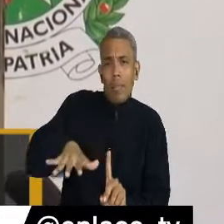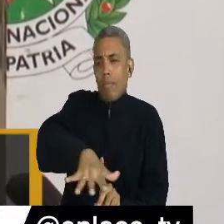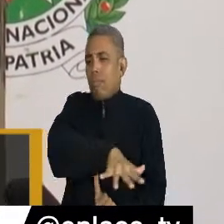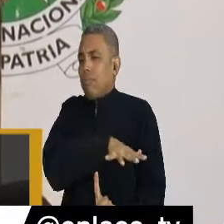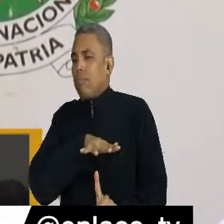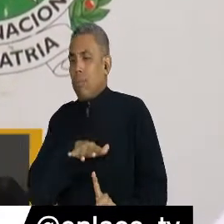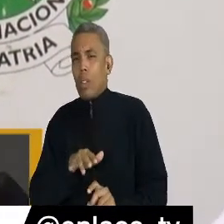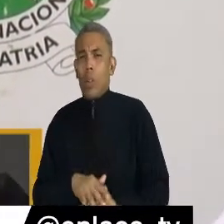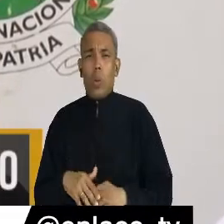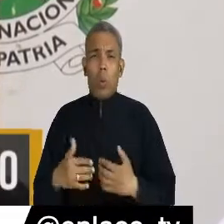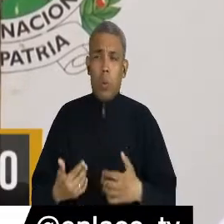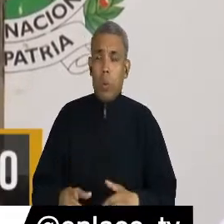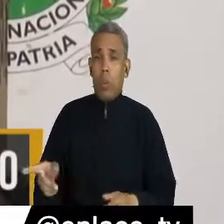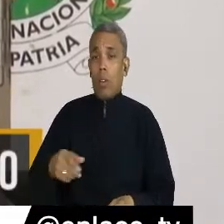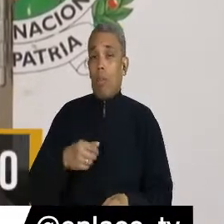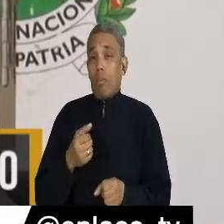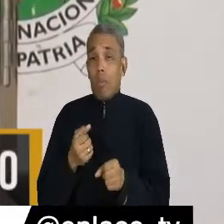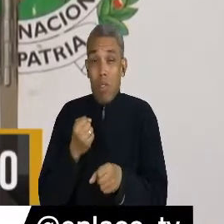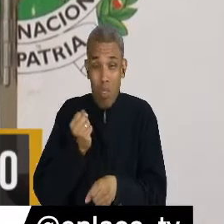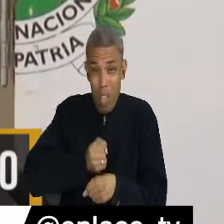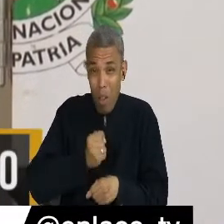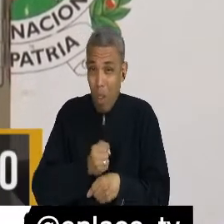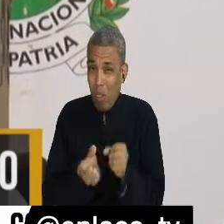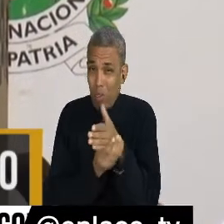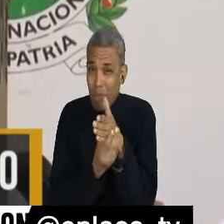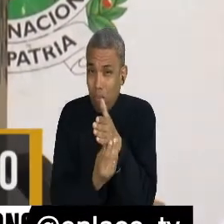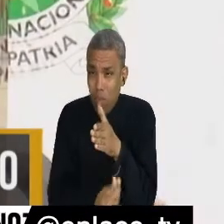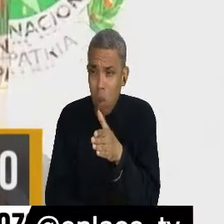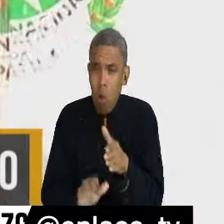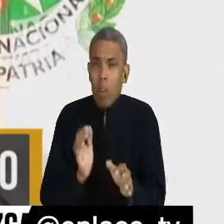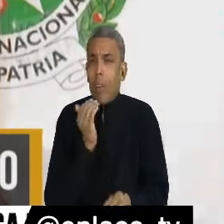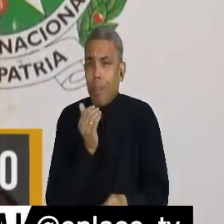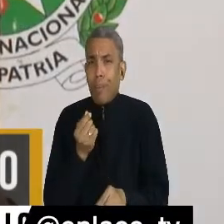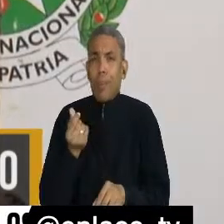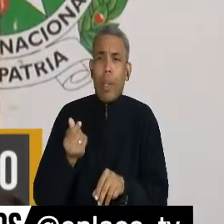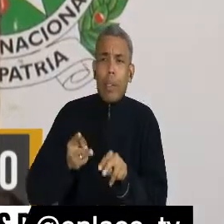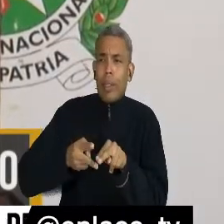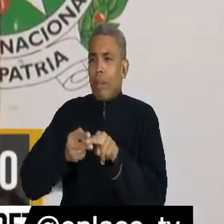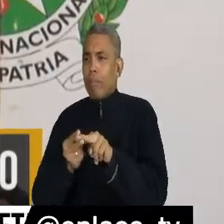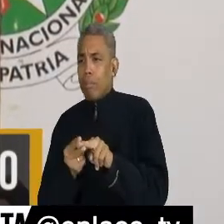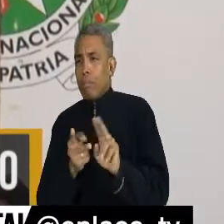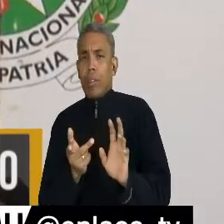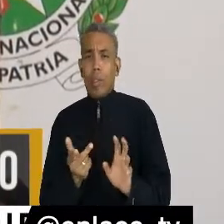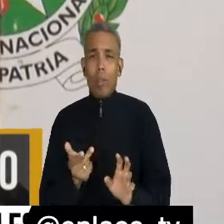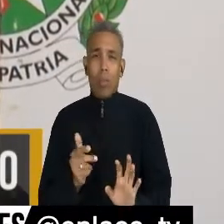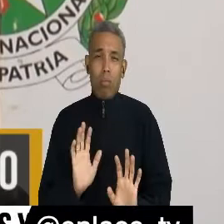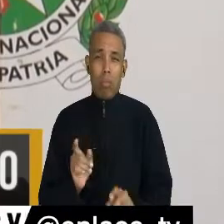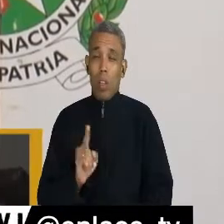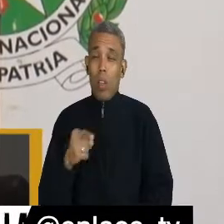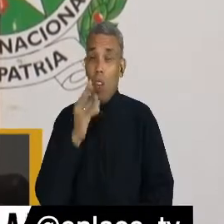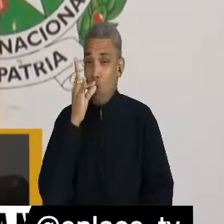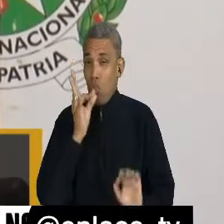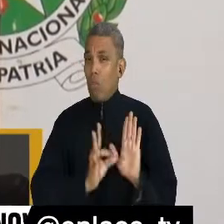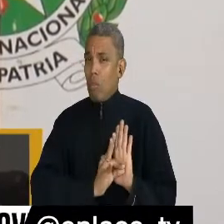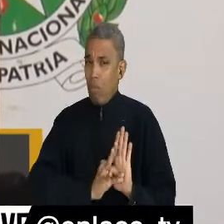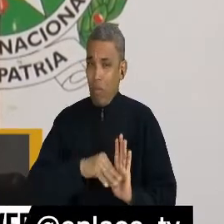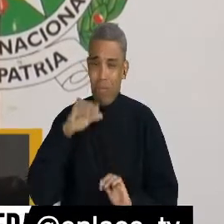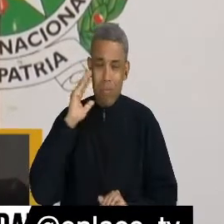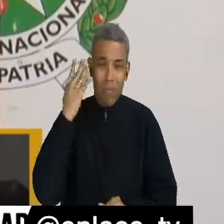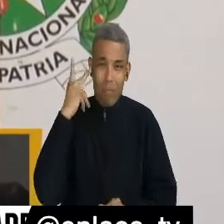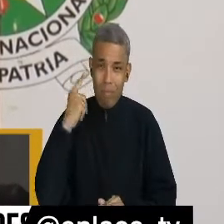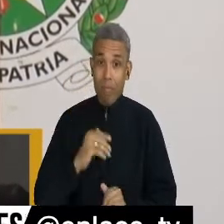personas viven del diario, ¿sí? Las personas viven de prestamistas y el tema de las drogas es algo muy común allá. En algún momento